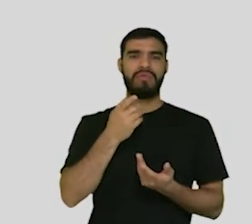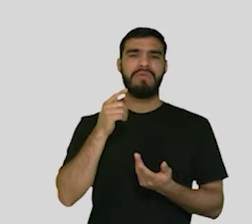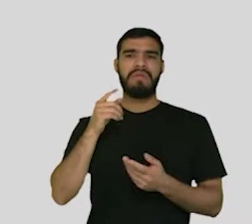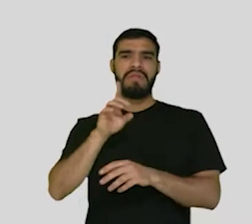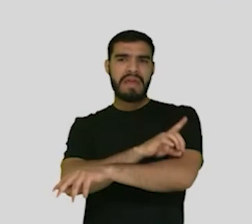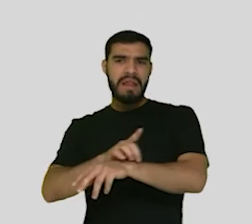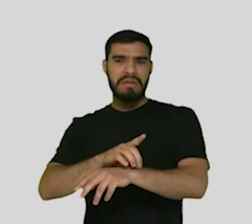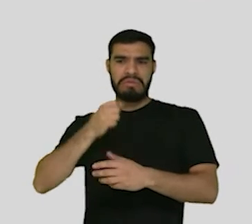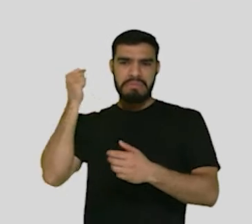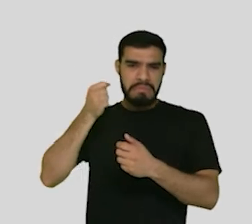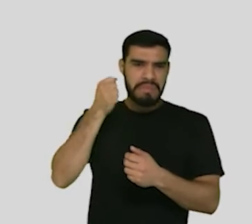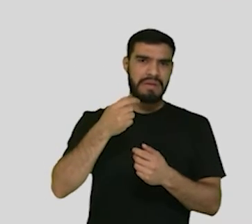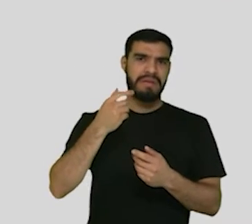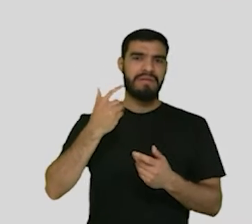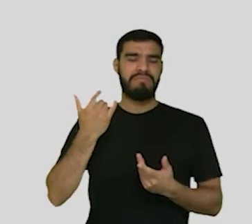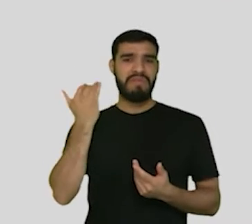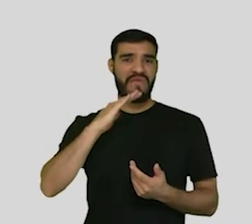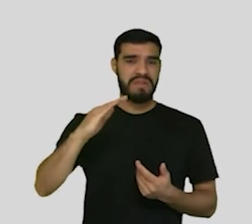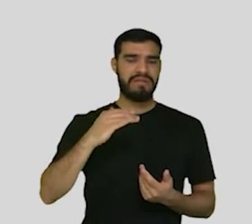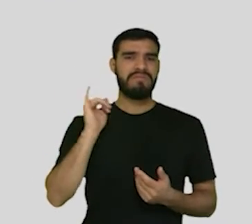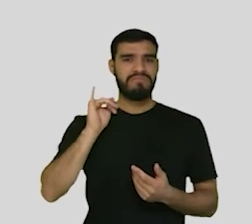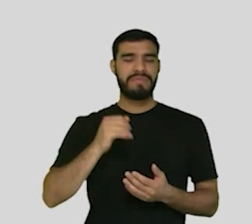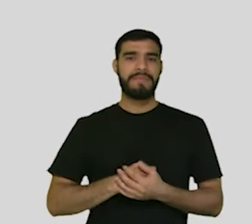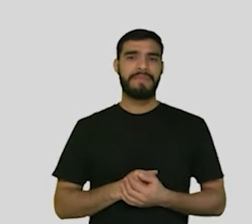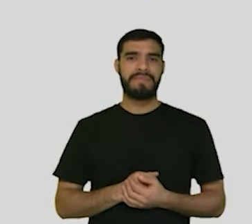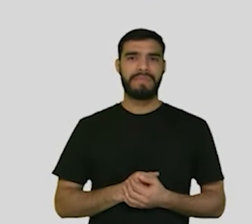tortura, ajá. Sí, de tortura. Añate, jate.